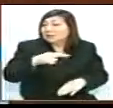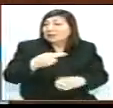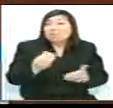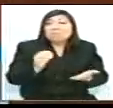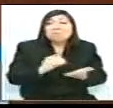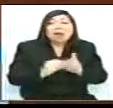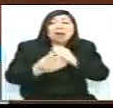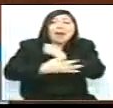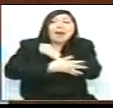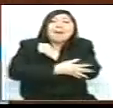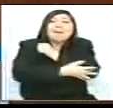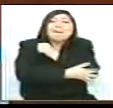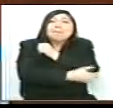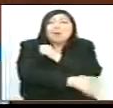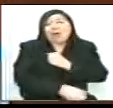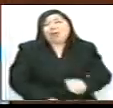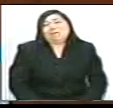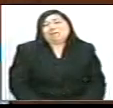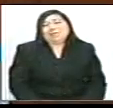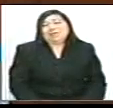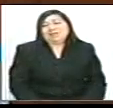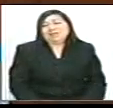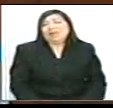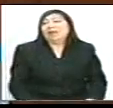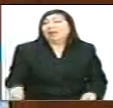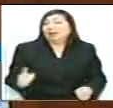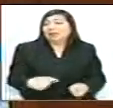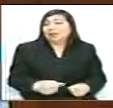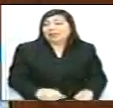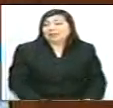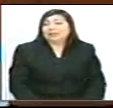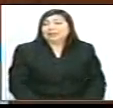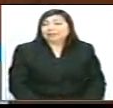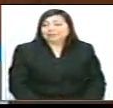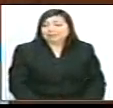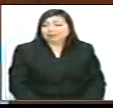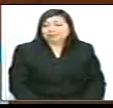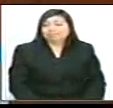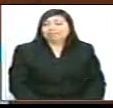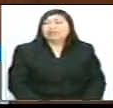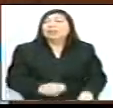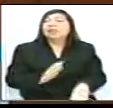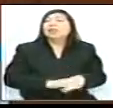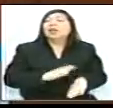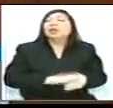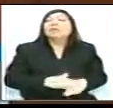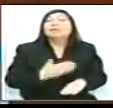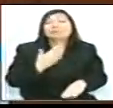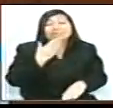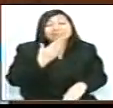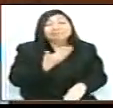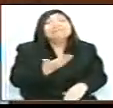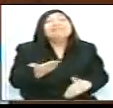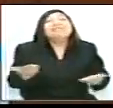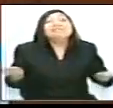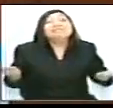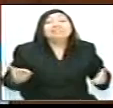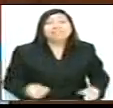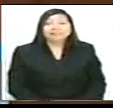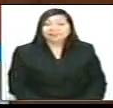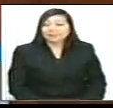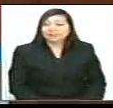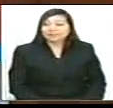más pobre del país. Ya sabemos gracias a quién. Ahora, presidenta,